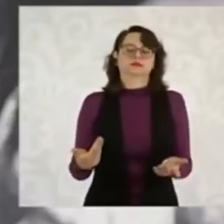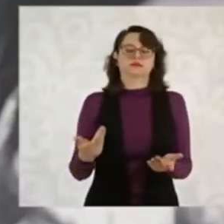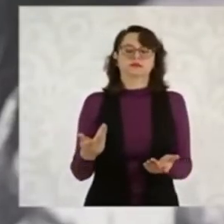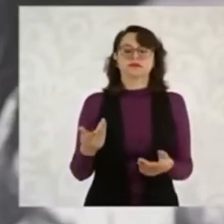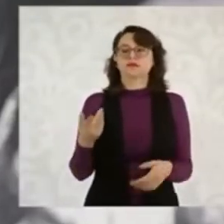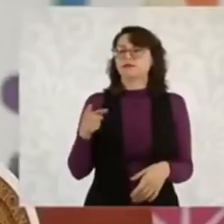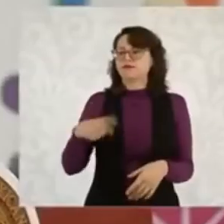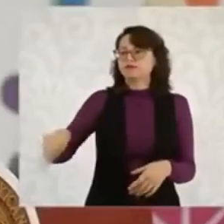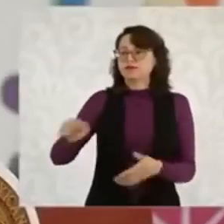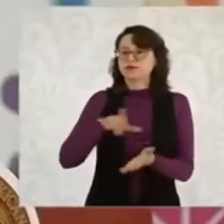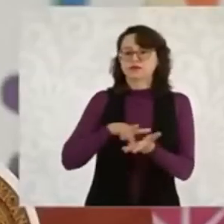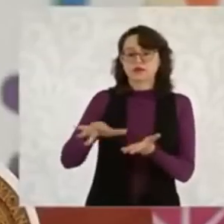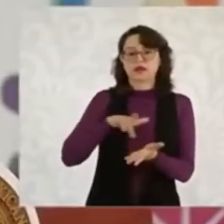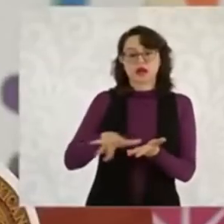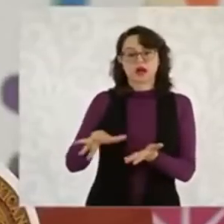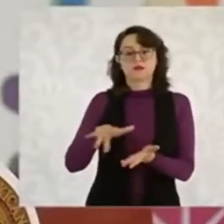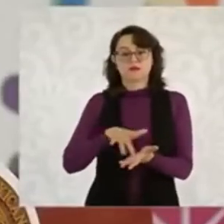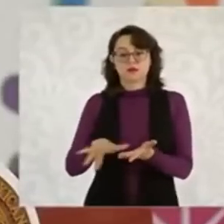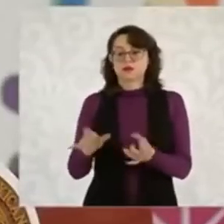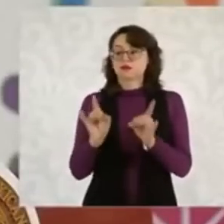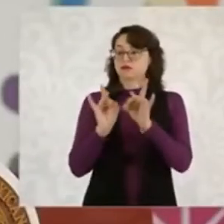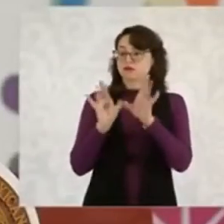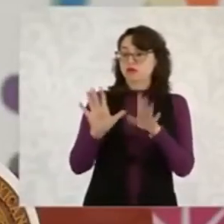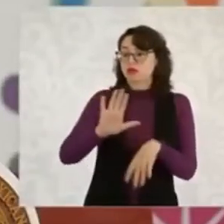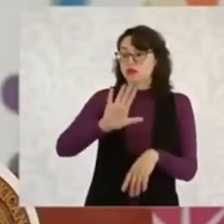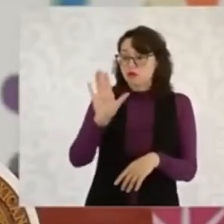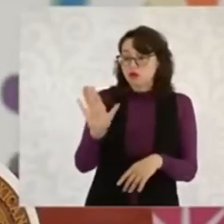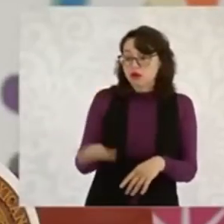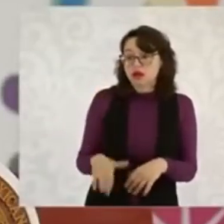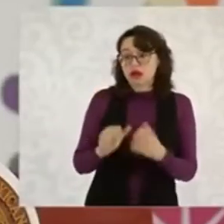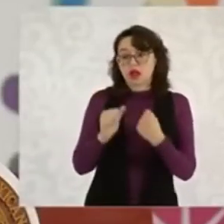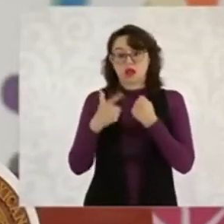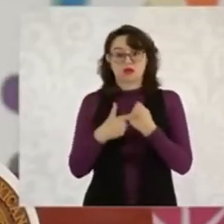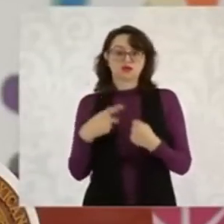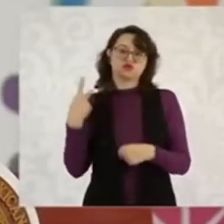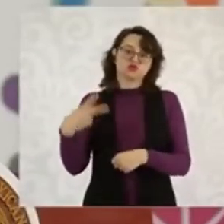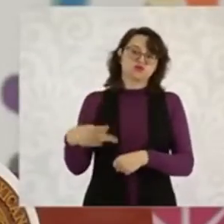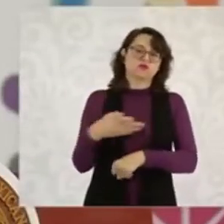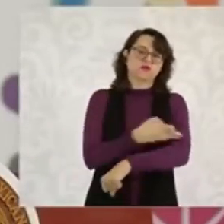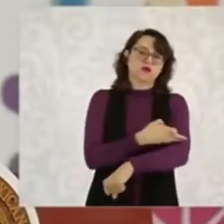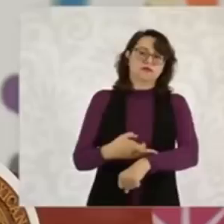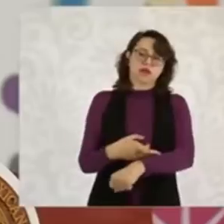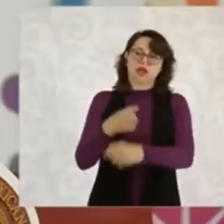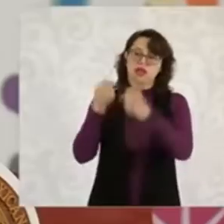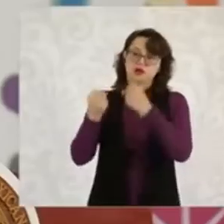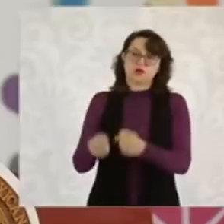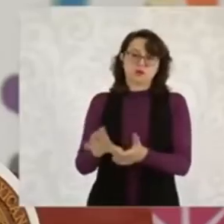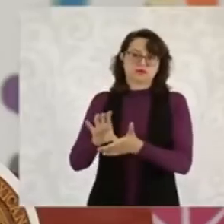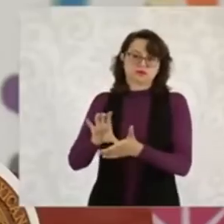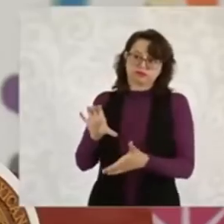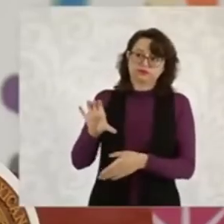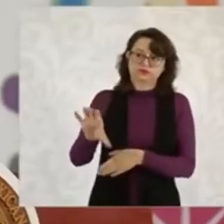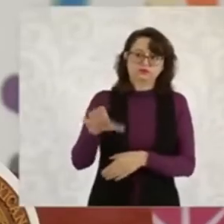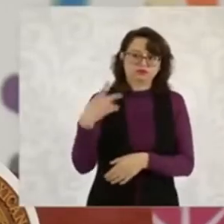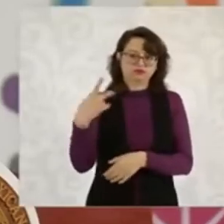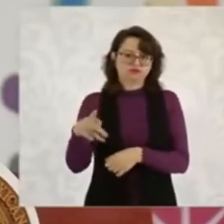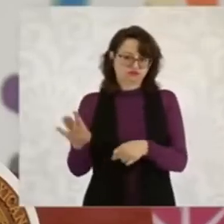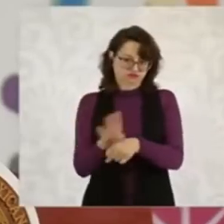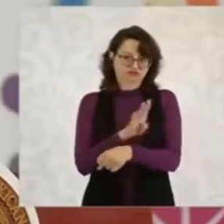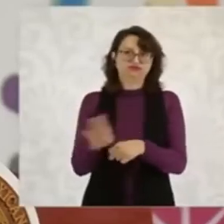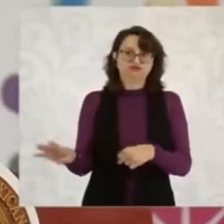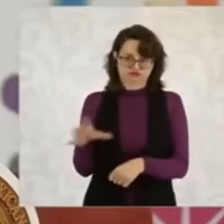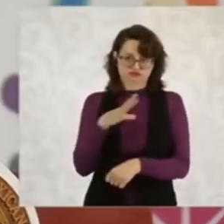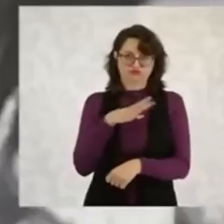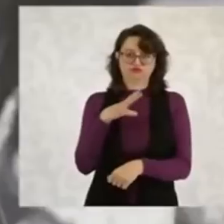que corresponde, y en caso de fallecimiento, pues el beneficio que tendrán así los familiares en su